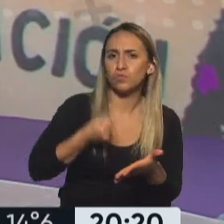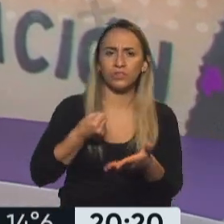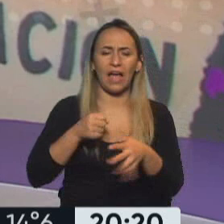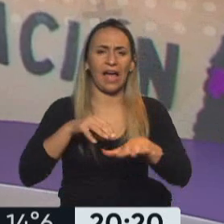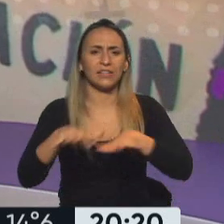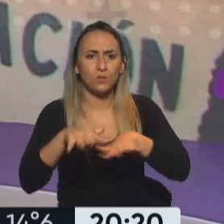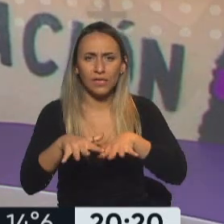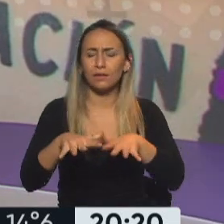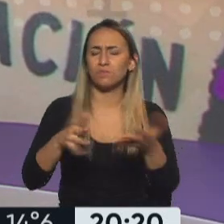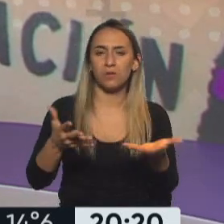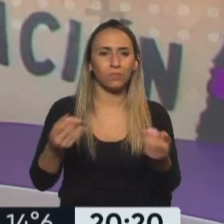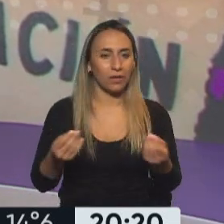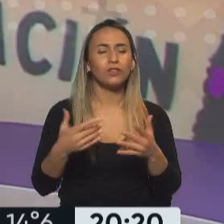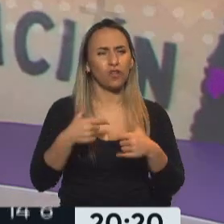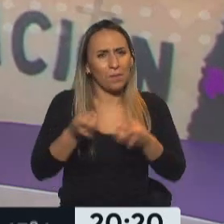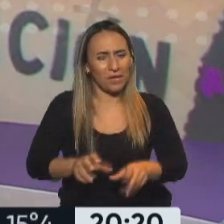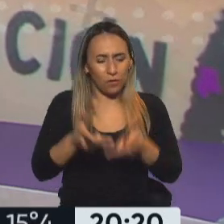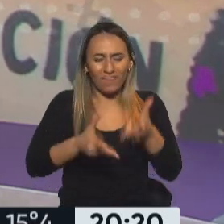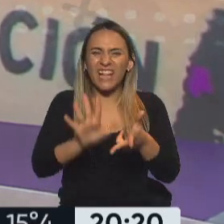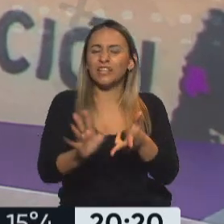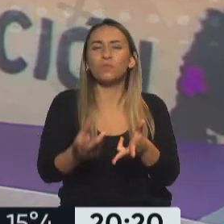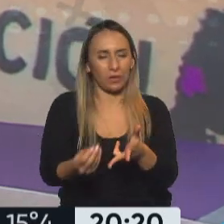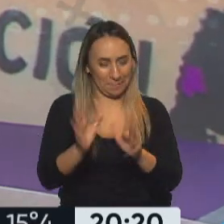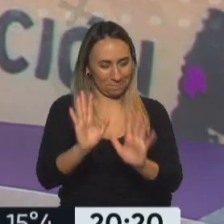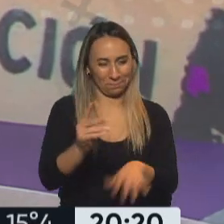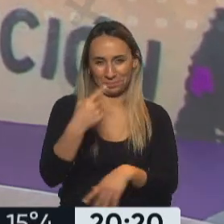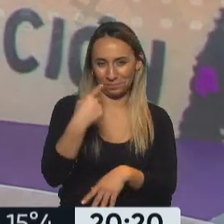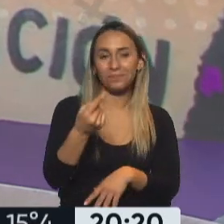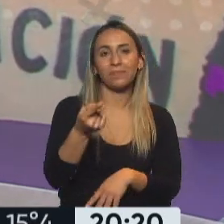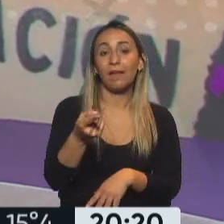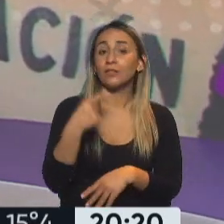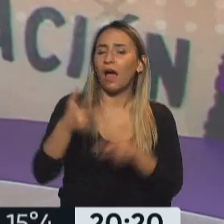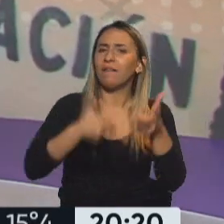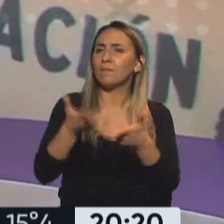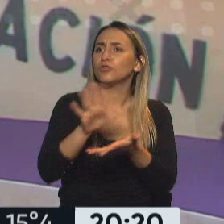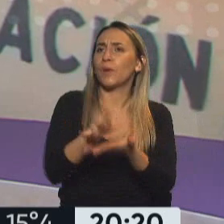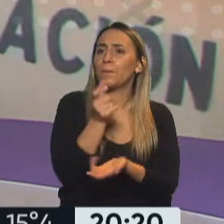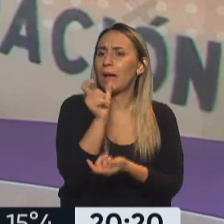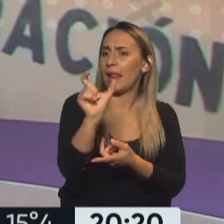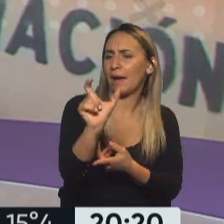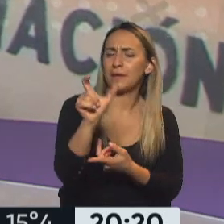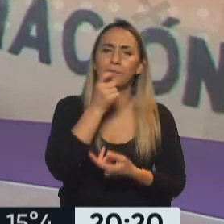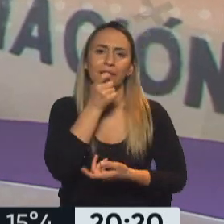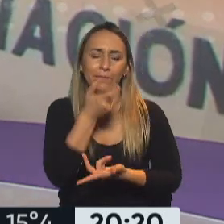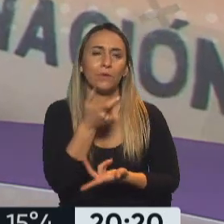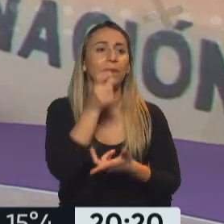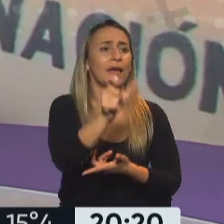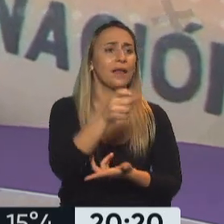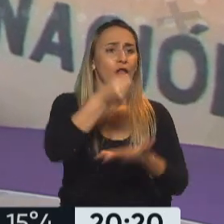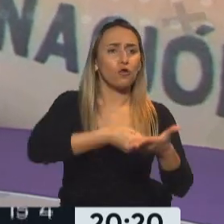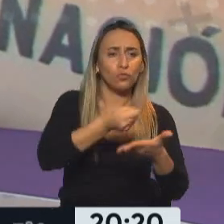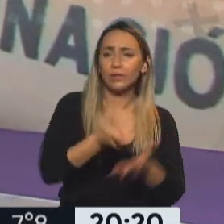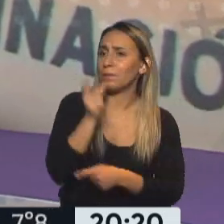Precisamente porque lo empiezo de esta manera, porque cuando hablamos de conceptos, de activismos, de luchas, es importante